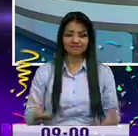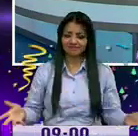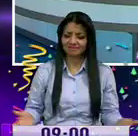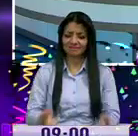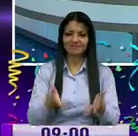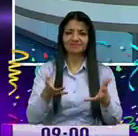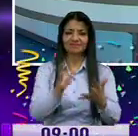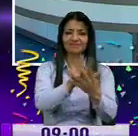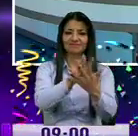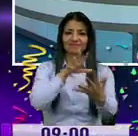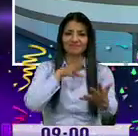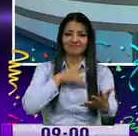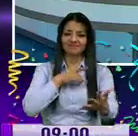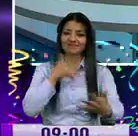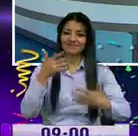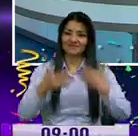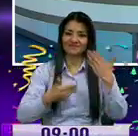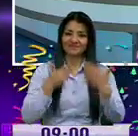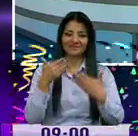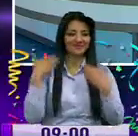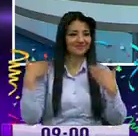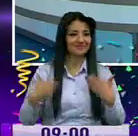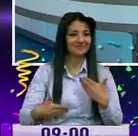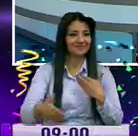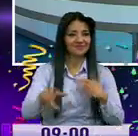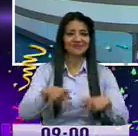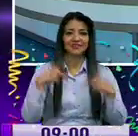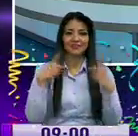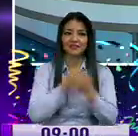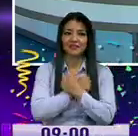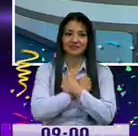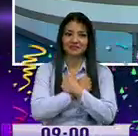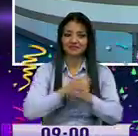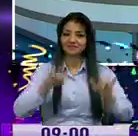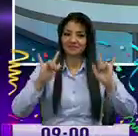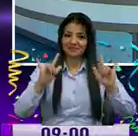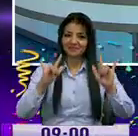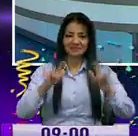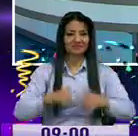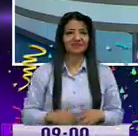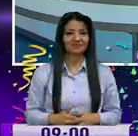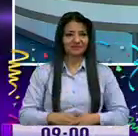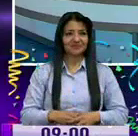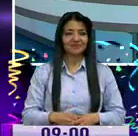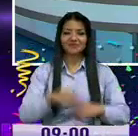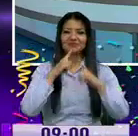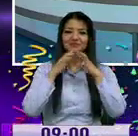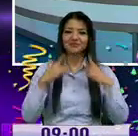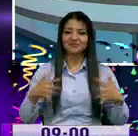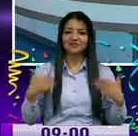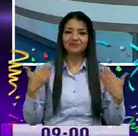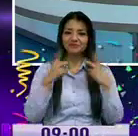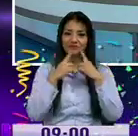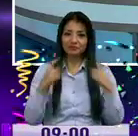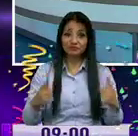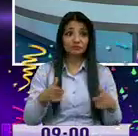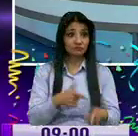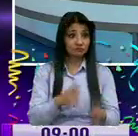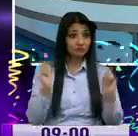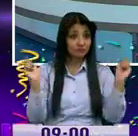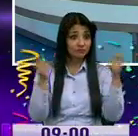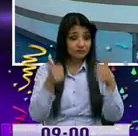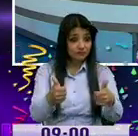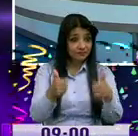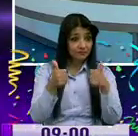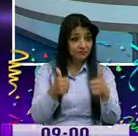está cada mañana. Felicidades por todo, hermanos. Le queremos mucho. ¡Feliz cumpleaños! Mucho. Que te traten súper bien.